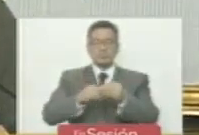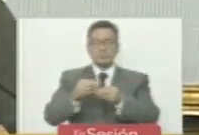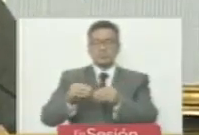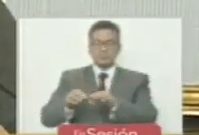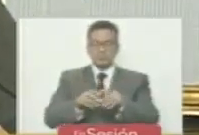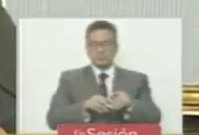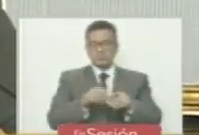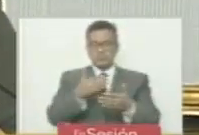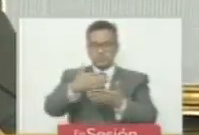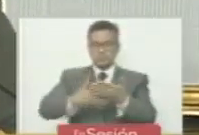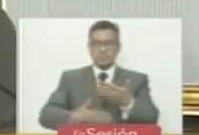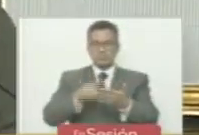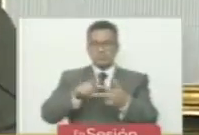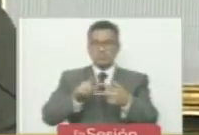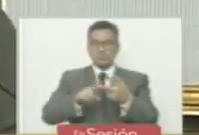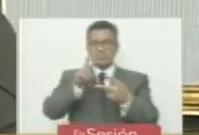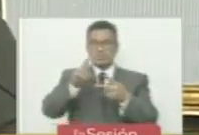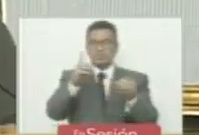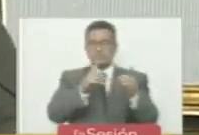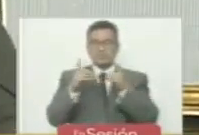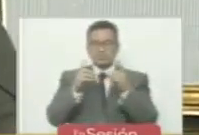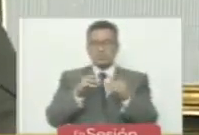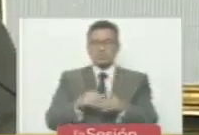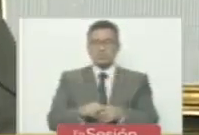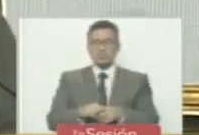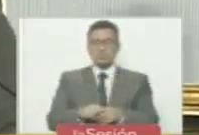del informe para su segunda discusión.